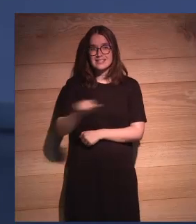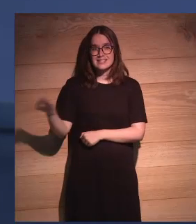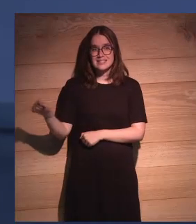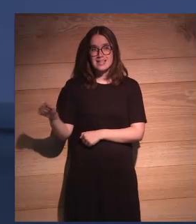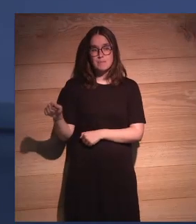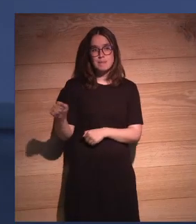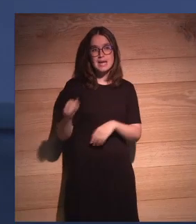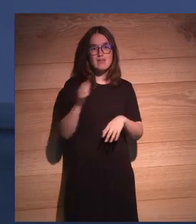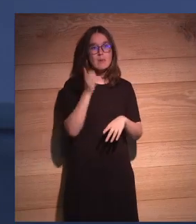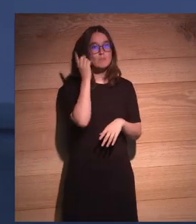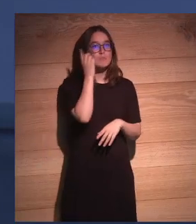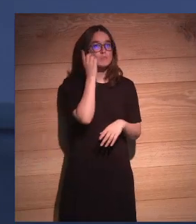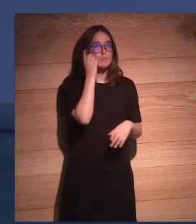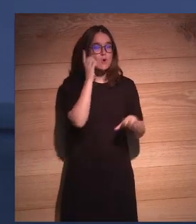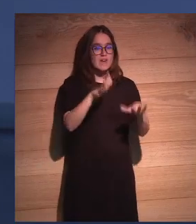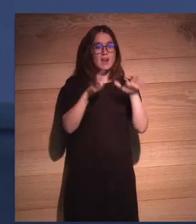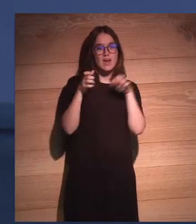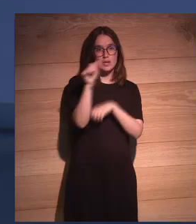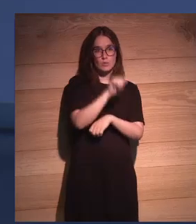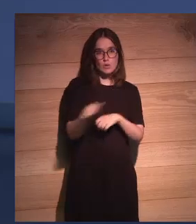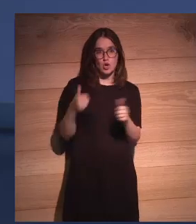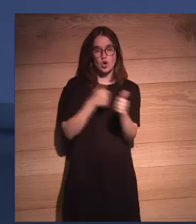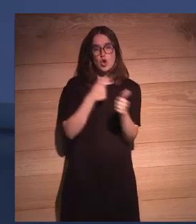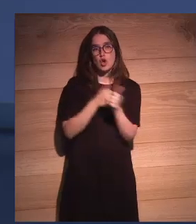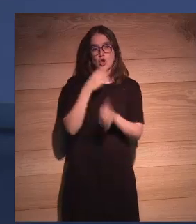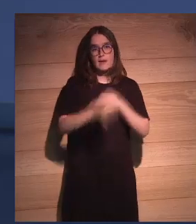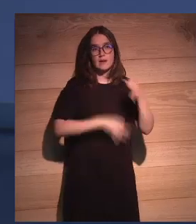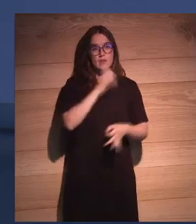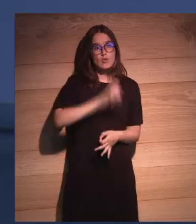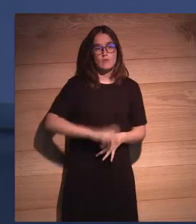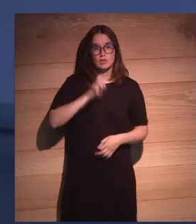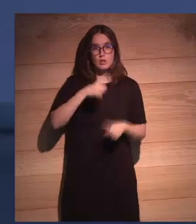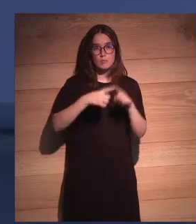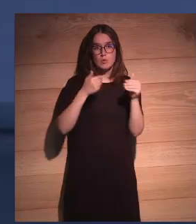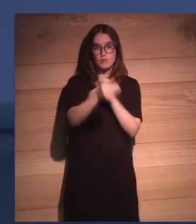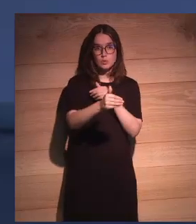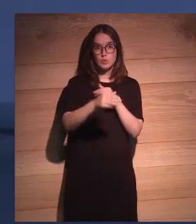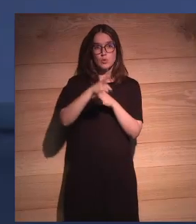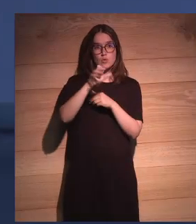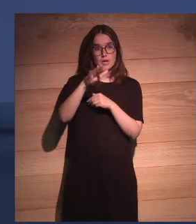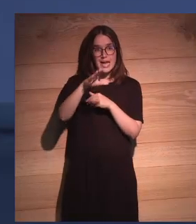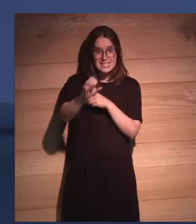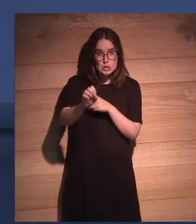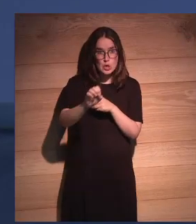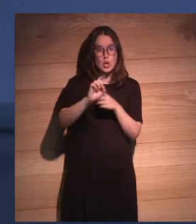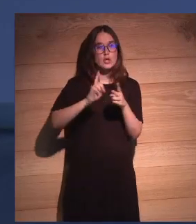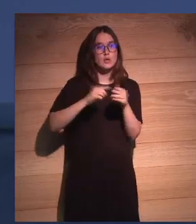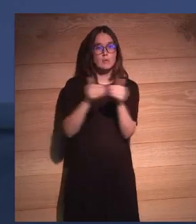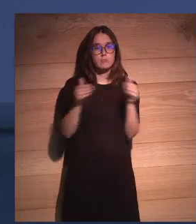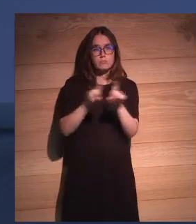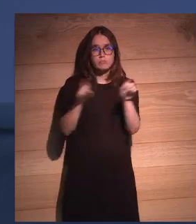Mobile Learning Week, organizada, en este caso coorganizada por Fundación Profuturo, UNESCO y una